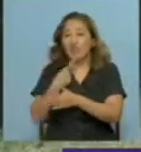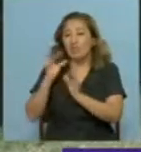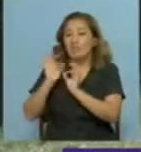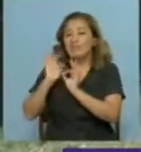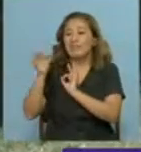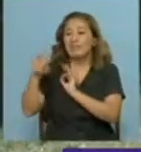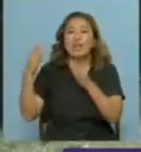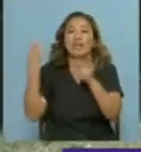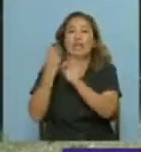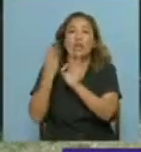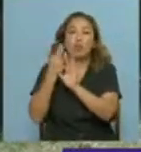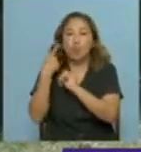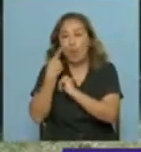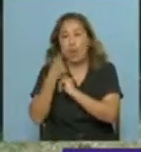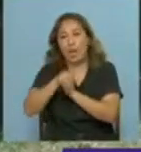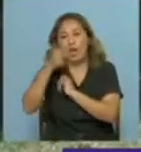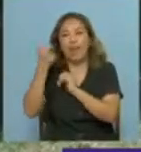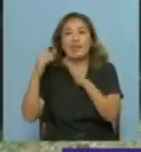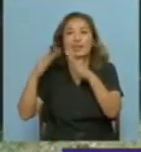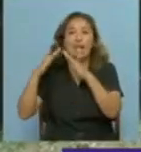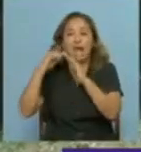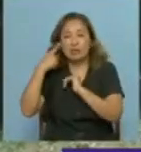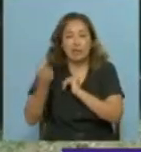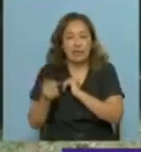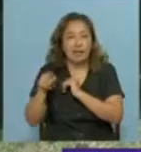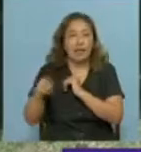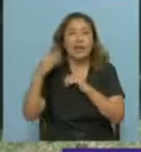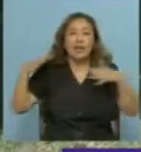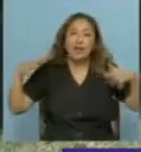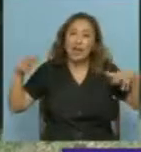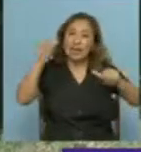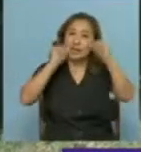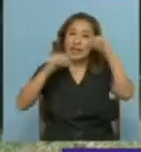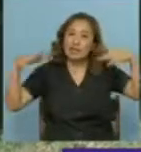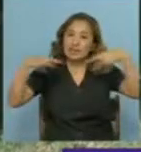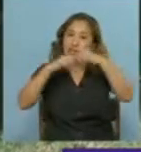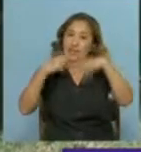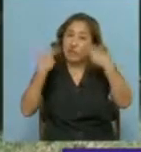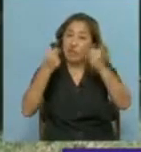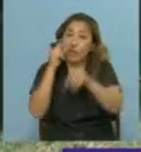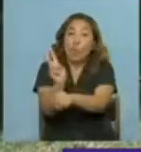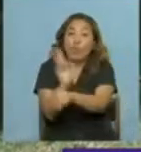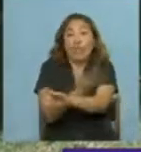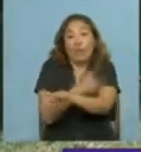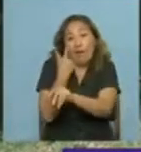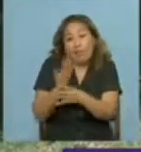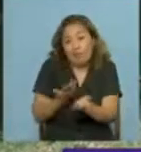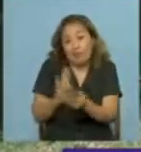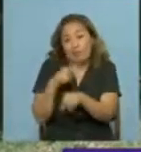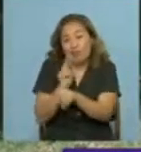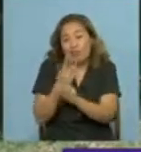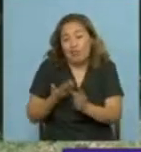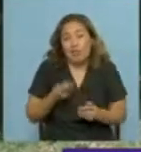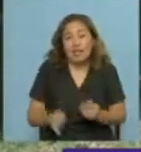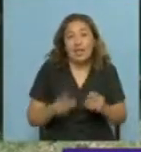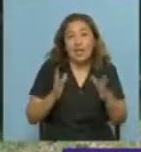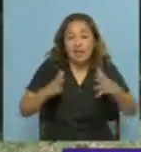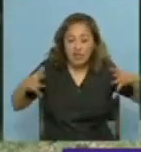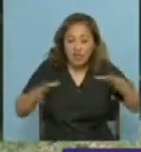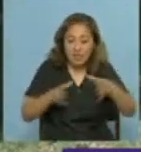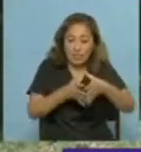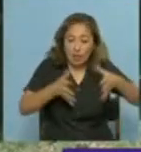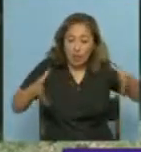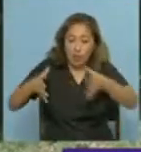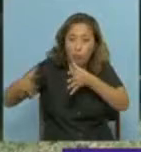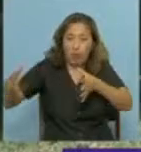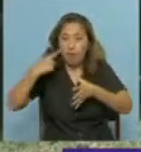del hogar escuela. Esto es para evitar accidentes de tránsito, porque se ensancha